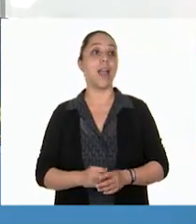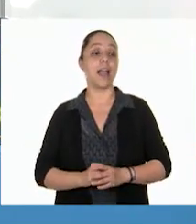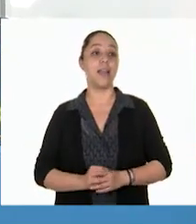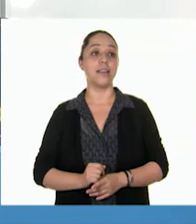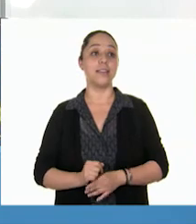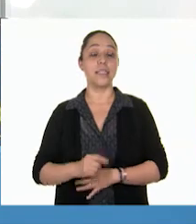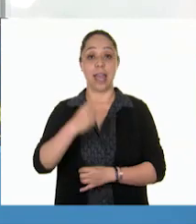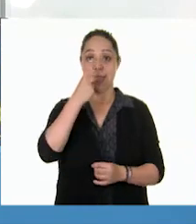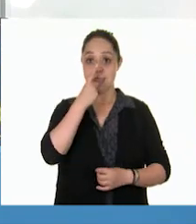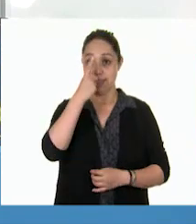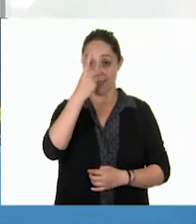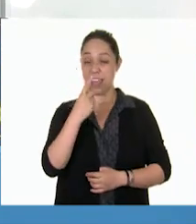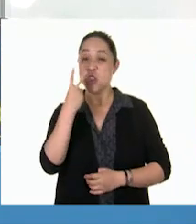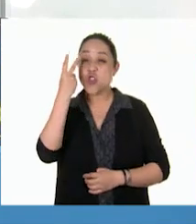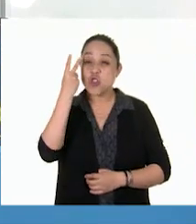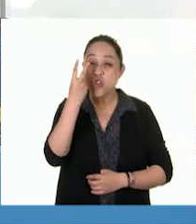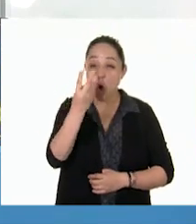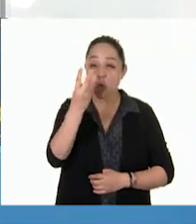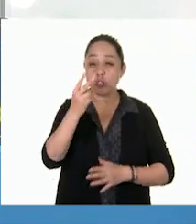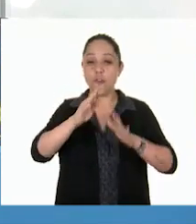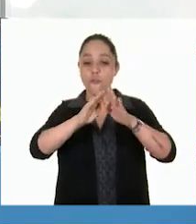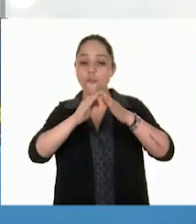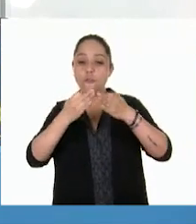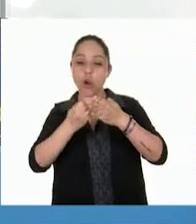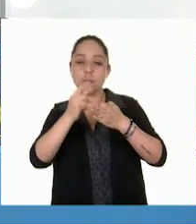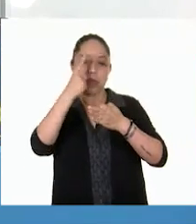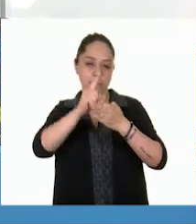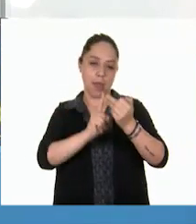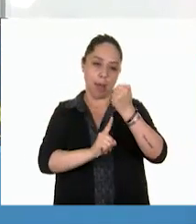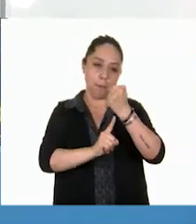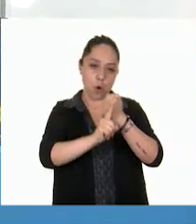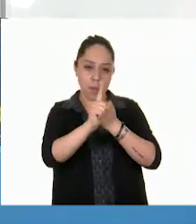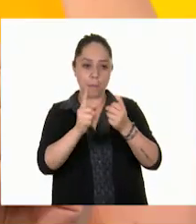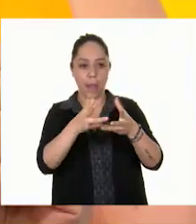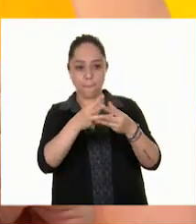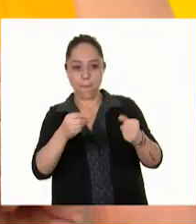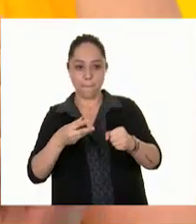dos estrategias para resolver conflictos.